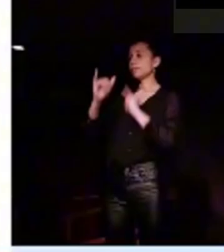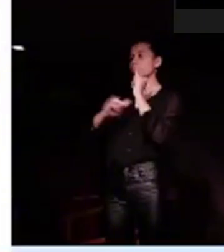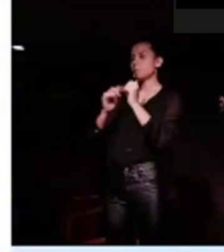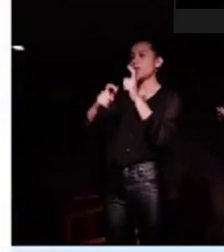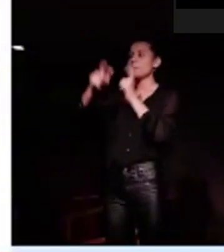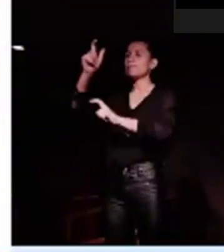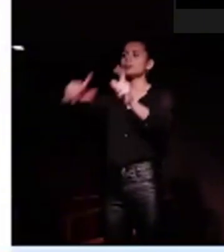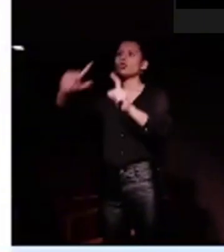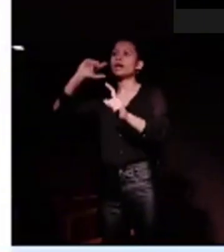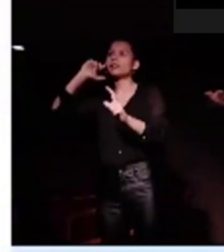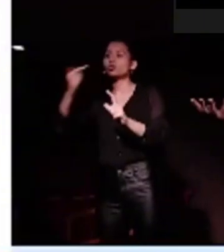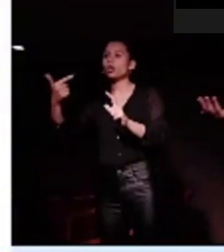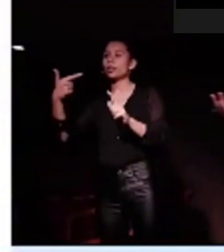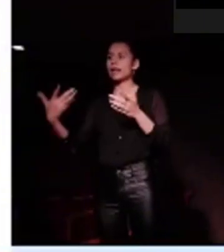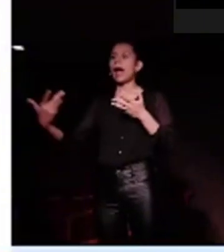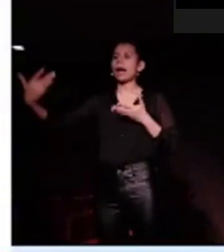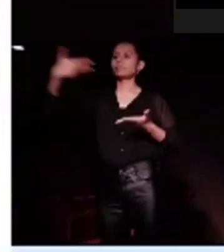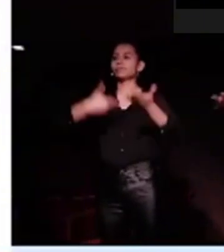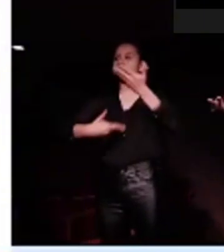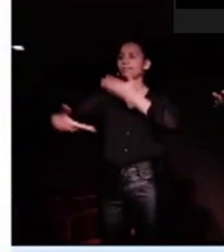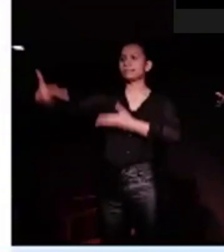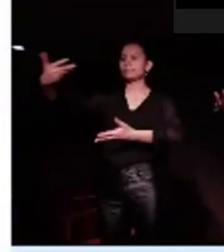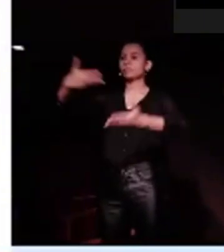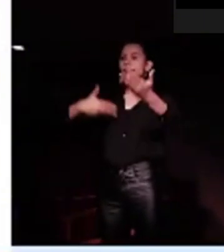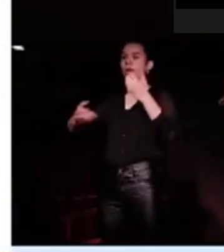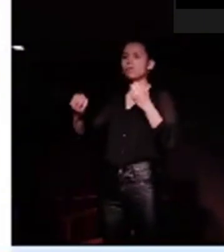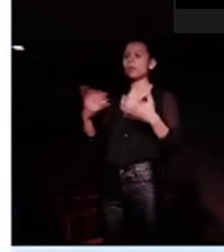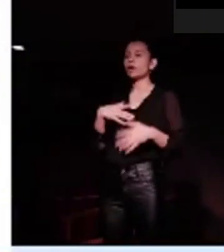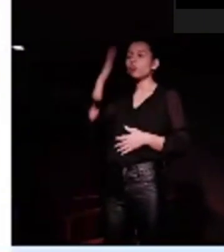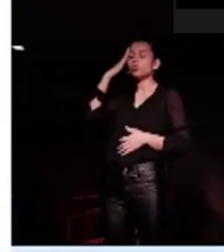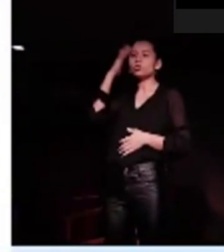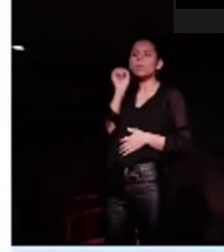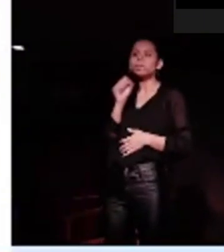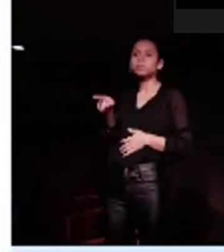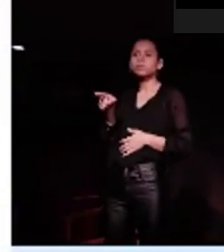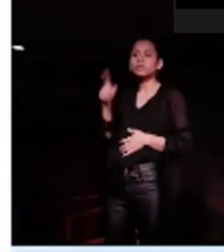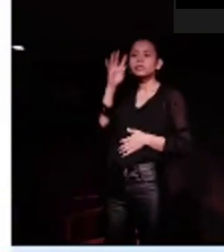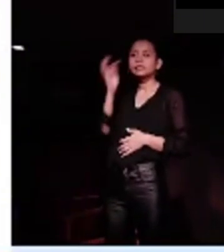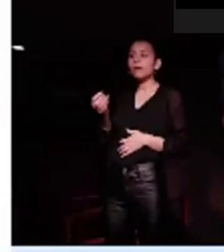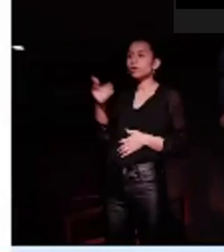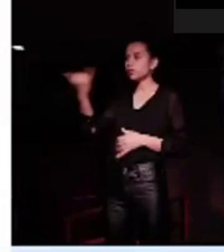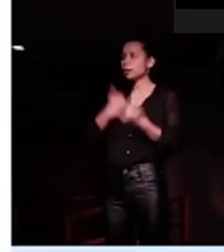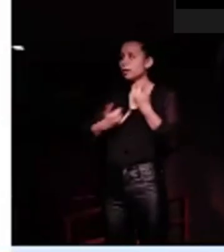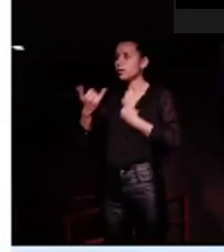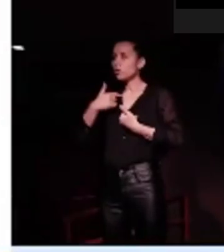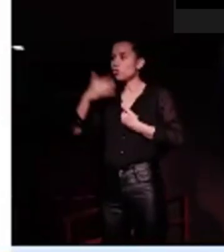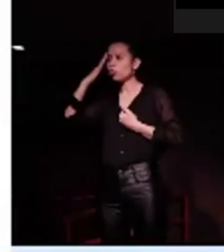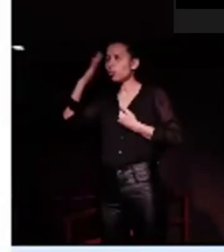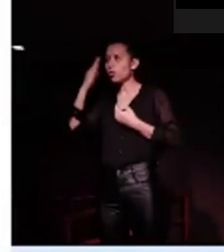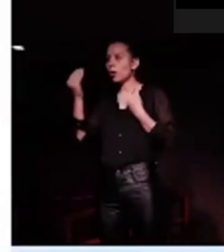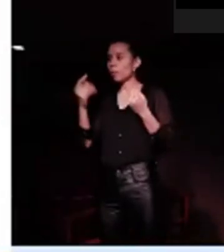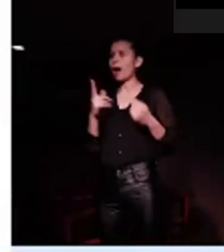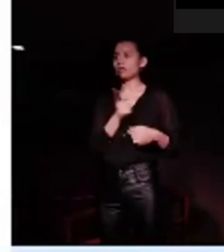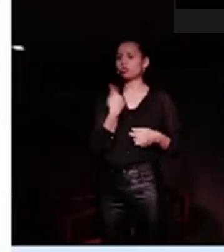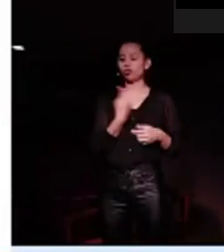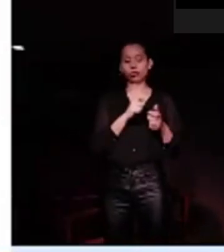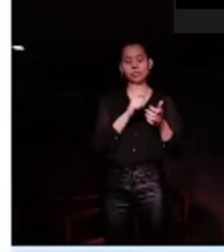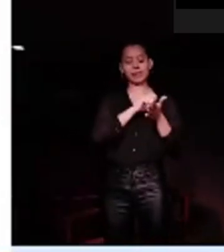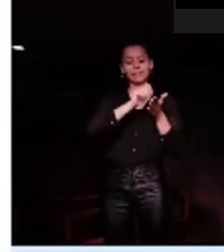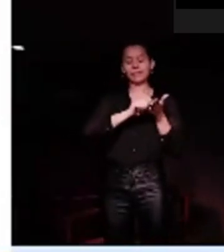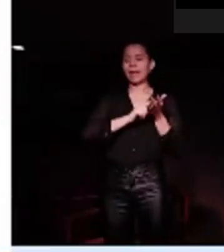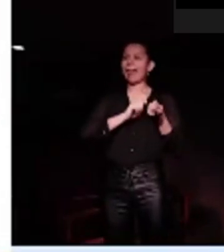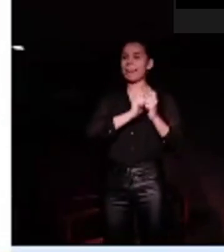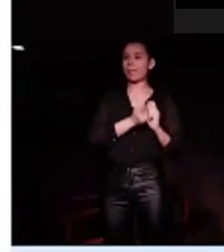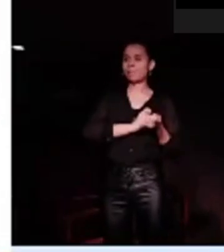personas que construyen ese conocimiento dentro de su cultura, para adaptar nuestras guías, nuestros materiales.